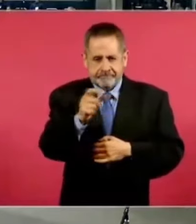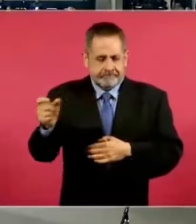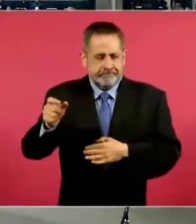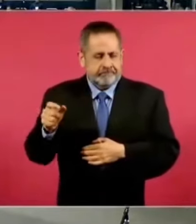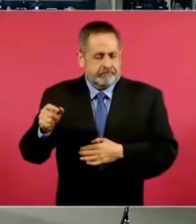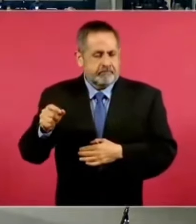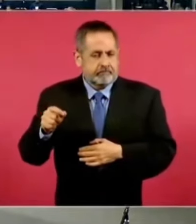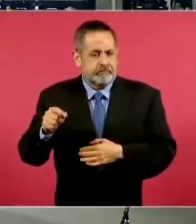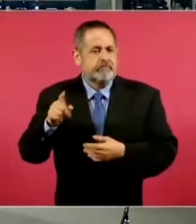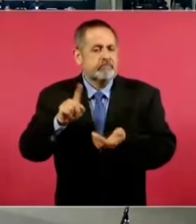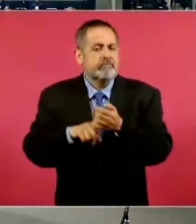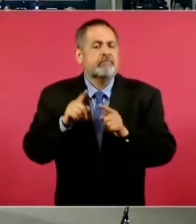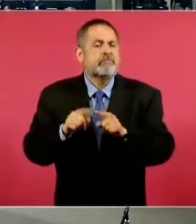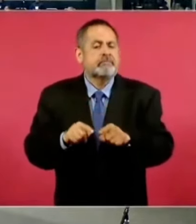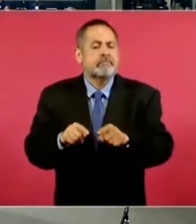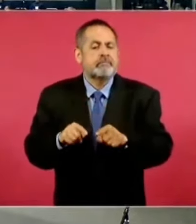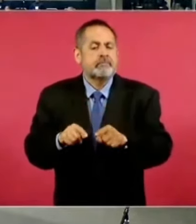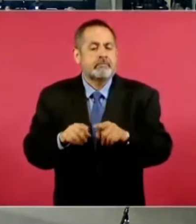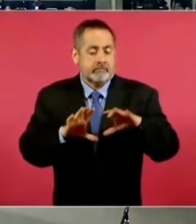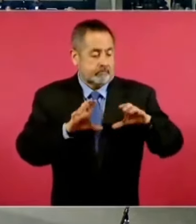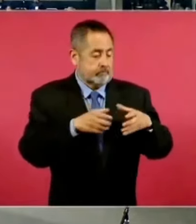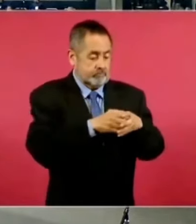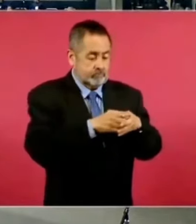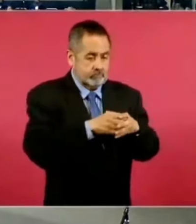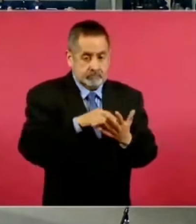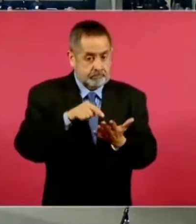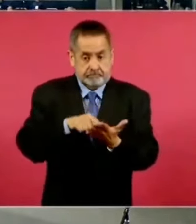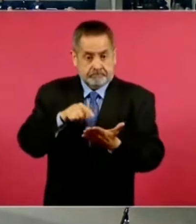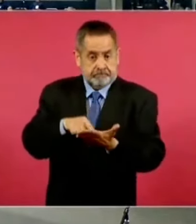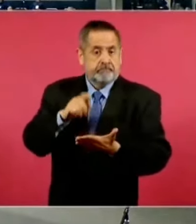aristotélica, si somos rigurosos